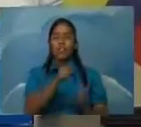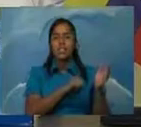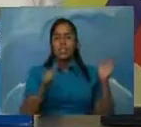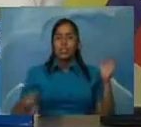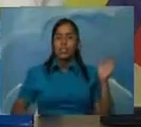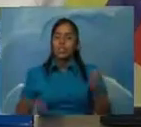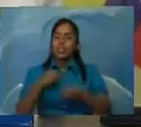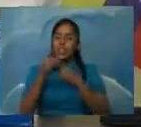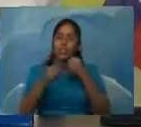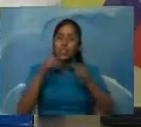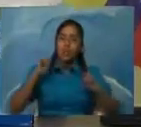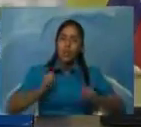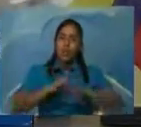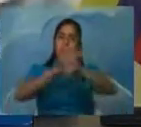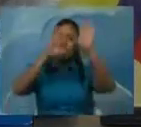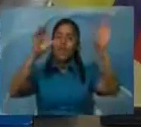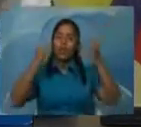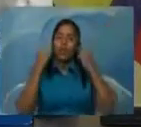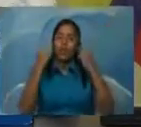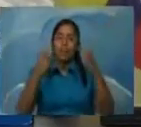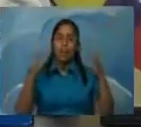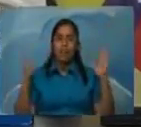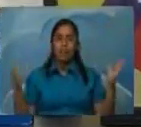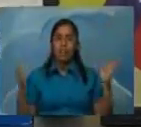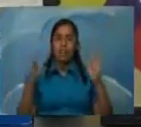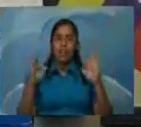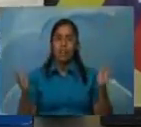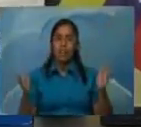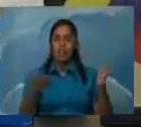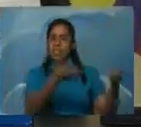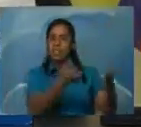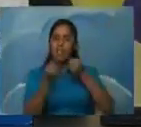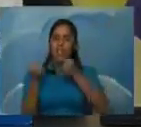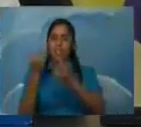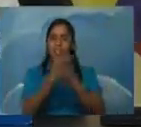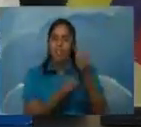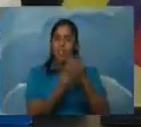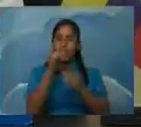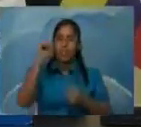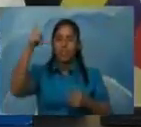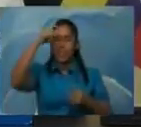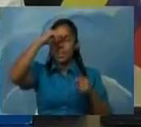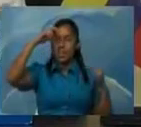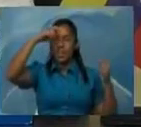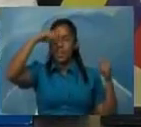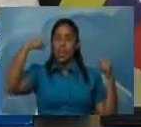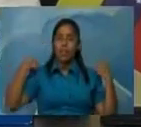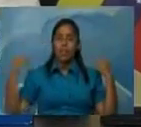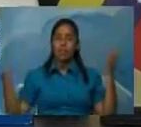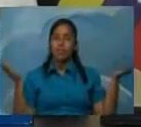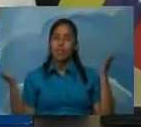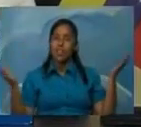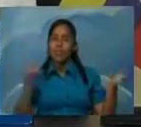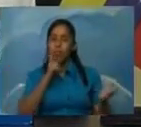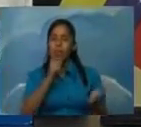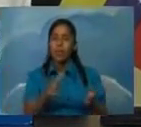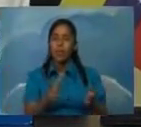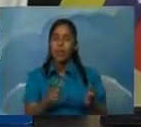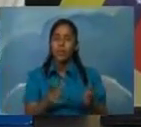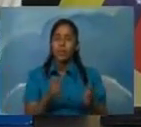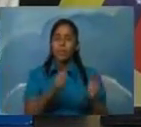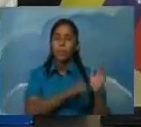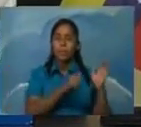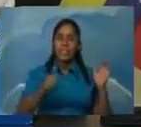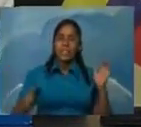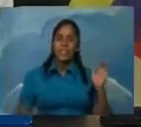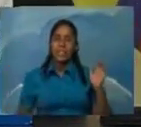ese milagro tan grande, arrancarte de las manos de aquel faraón maluco. El